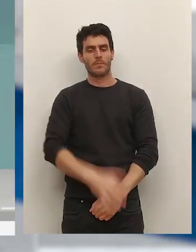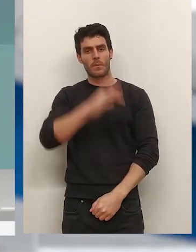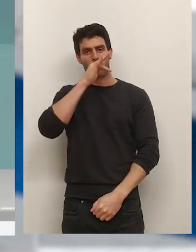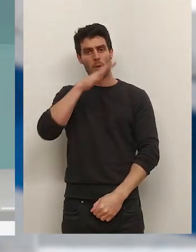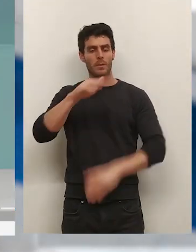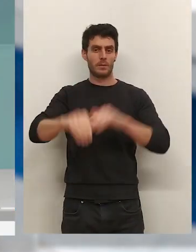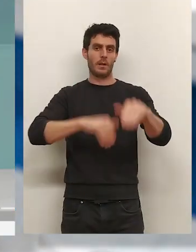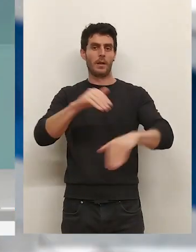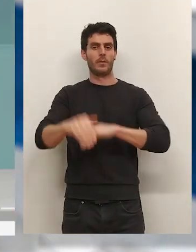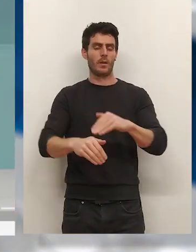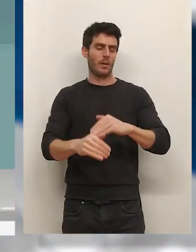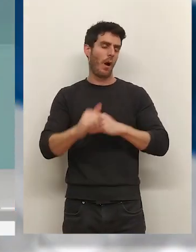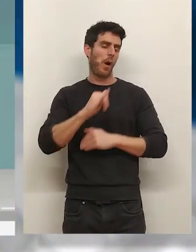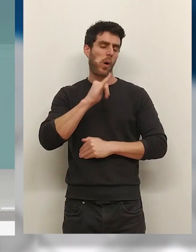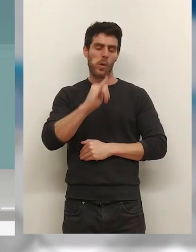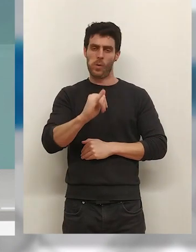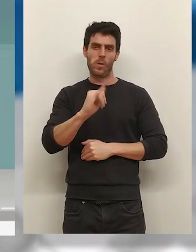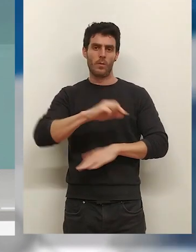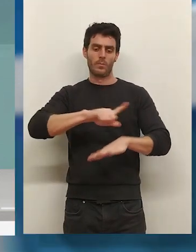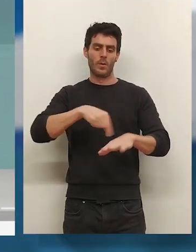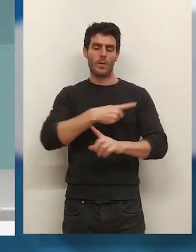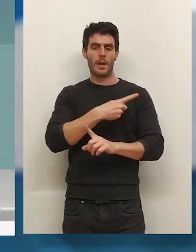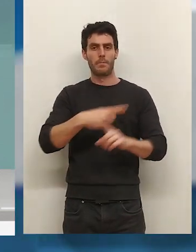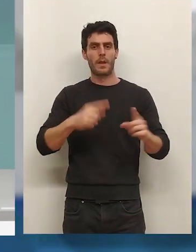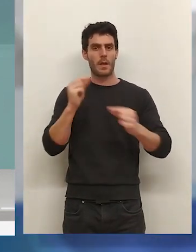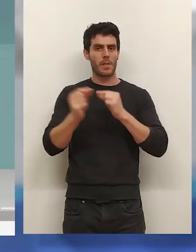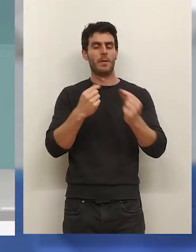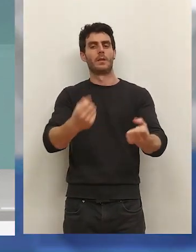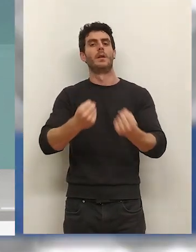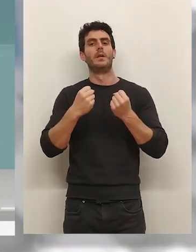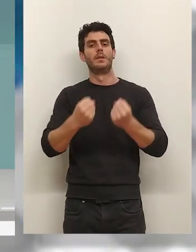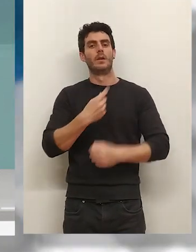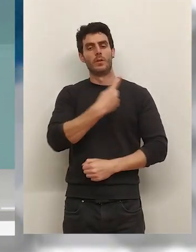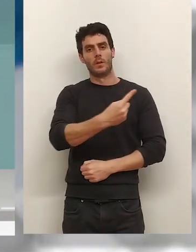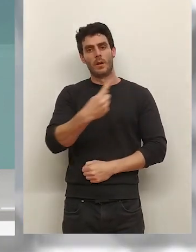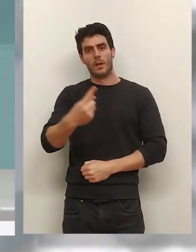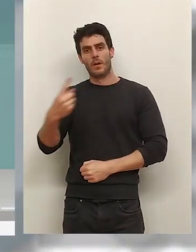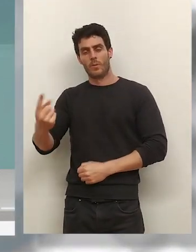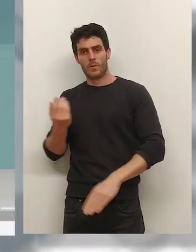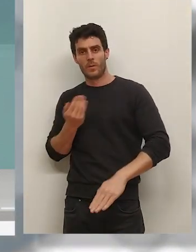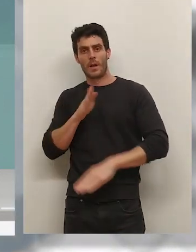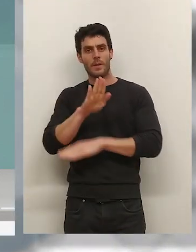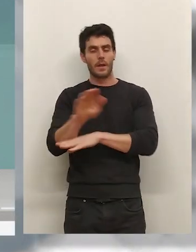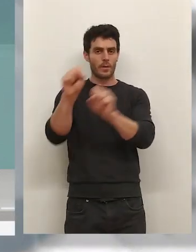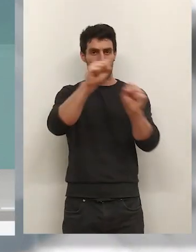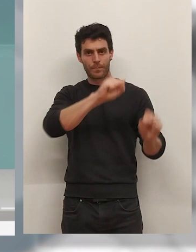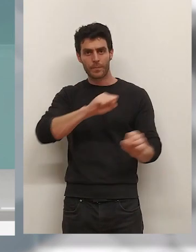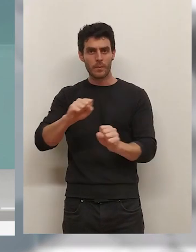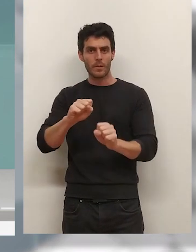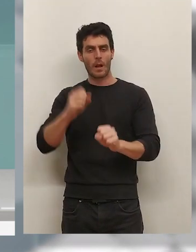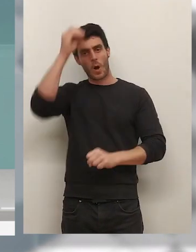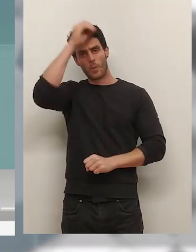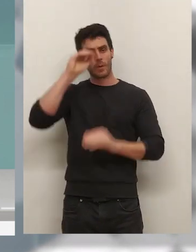Promesas electorales que no han faltado a lo largo de hora y media de intenso debate en el que cada uno de los candidatos ha